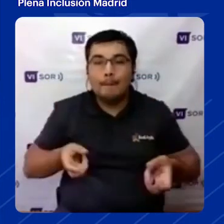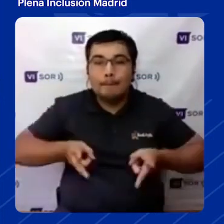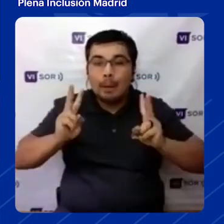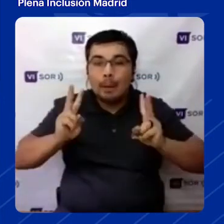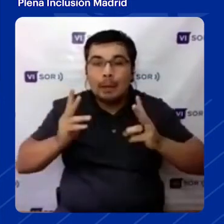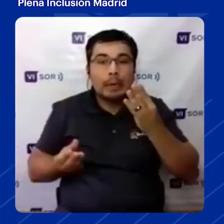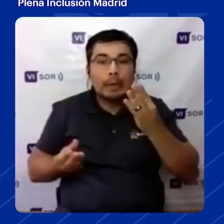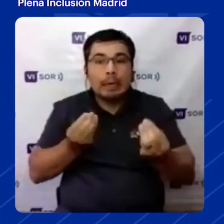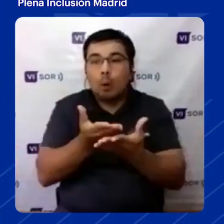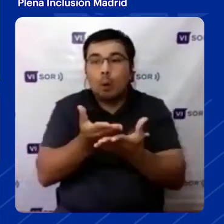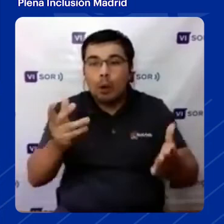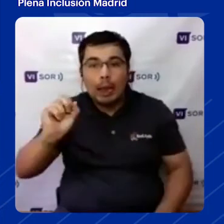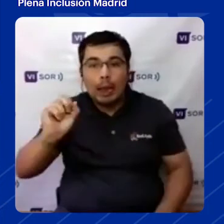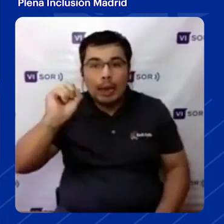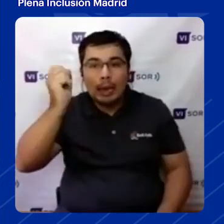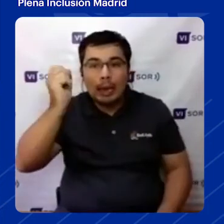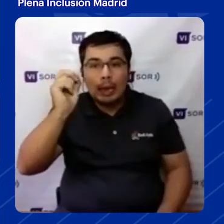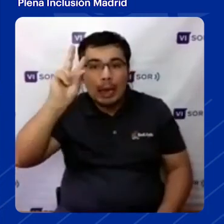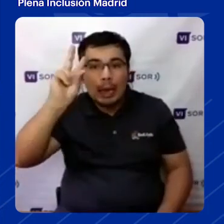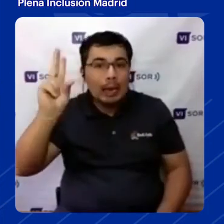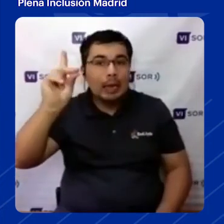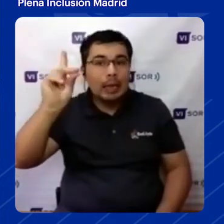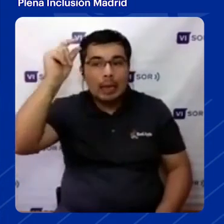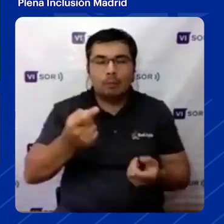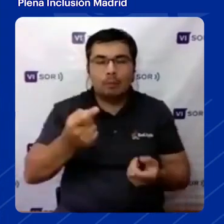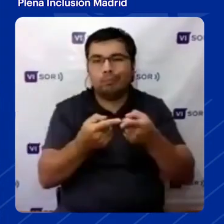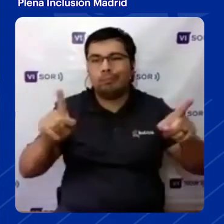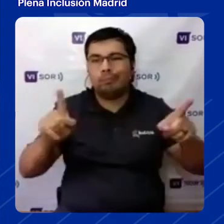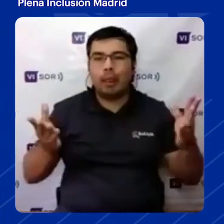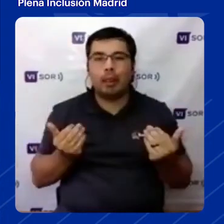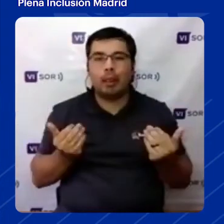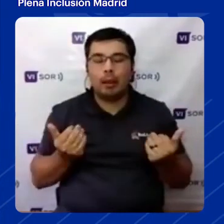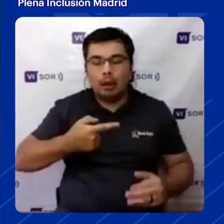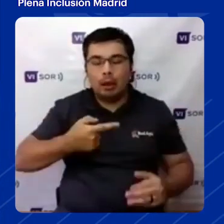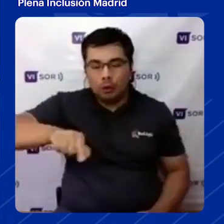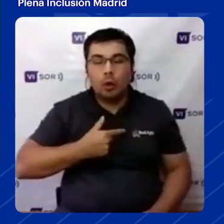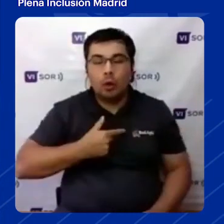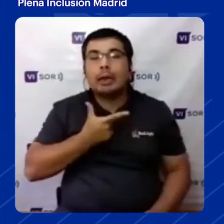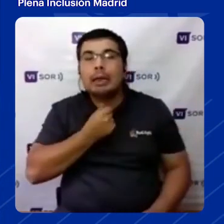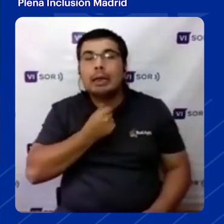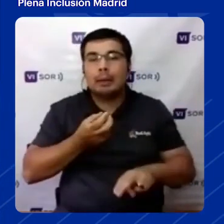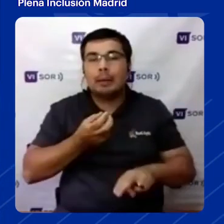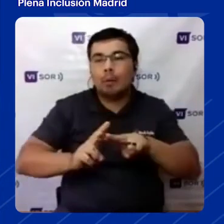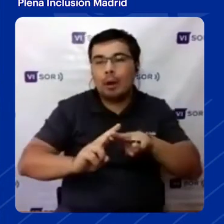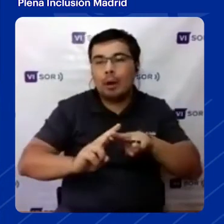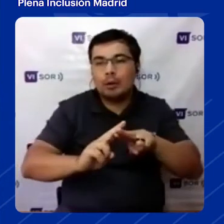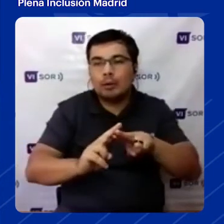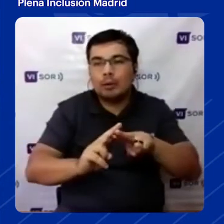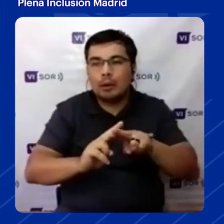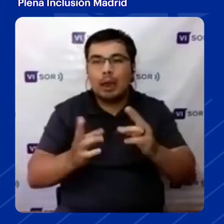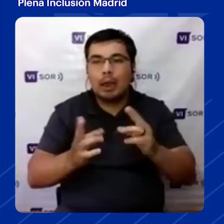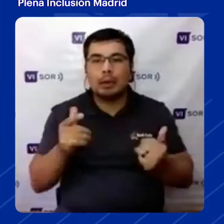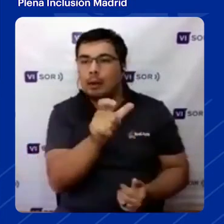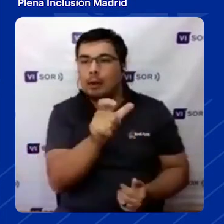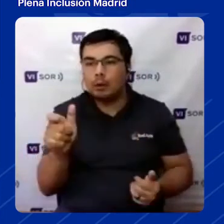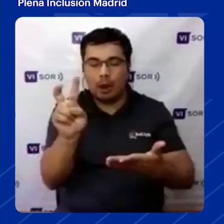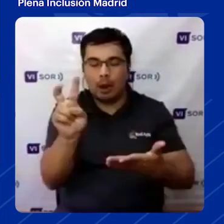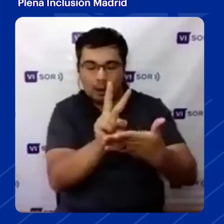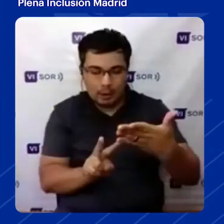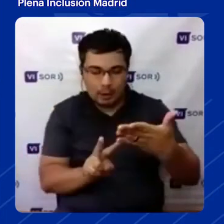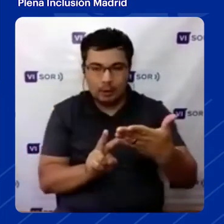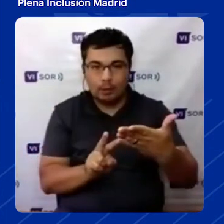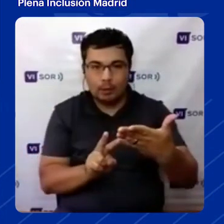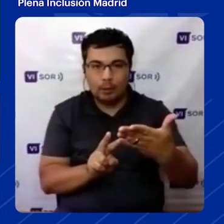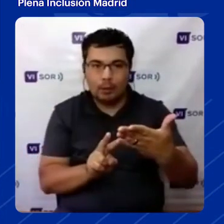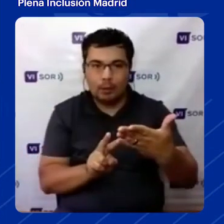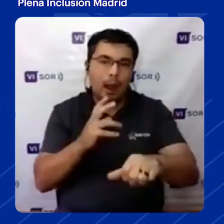de las amplias necesidades, porque lo que intentamos resolver al final son necesidades de los lectores, necesidades que nos van demandando y que van